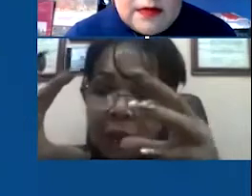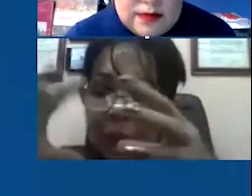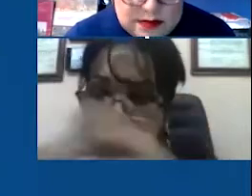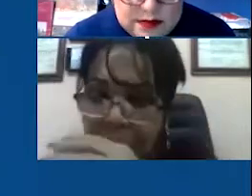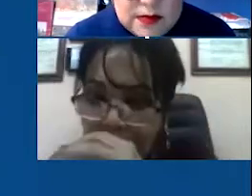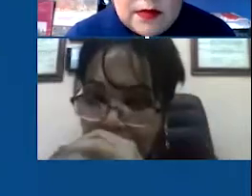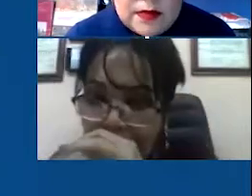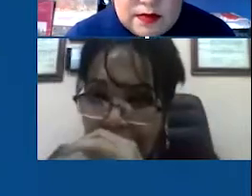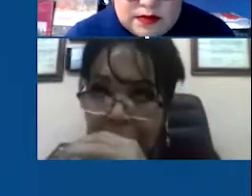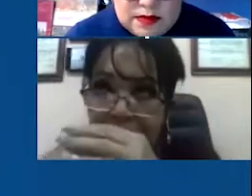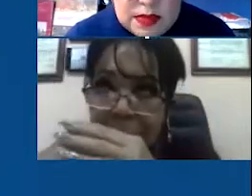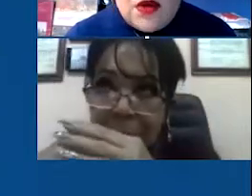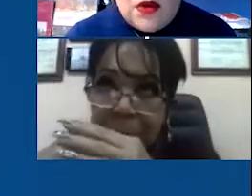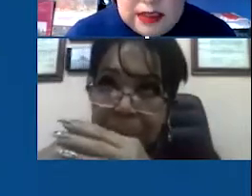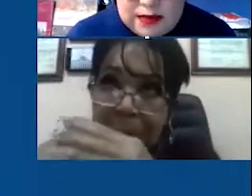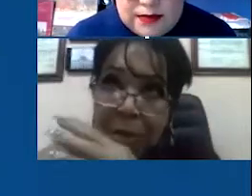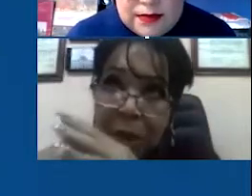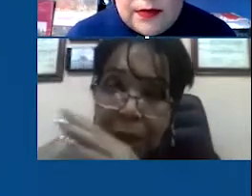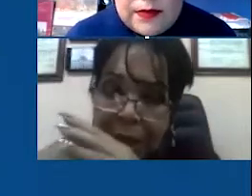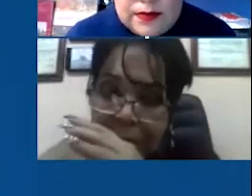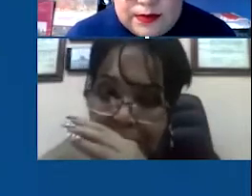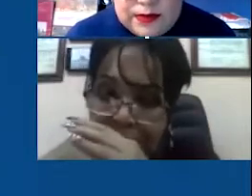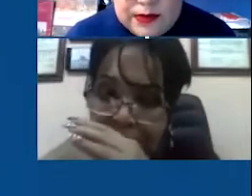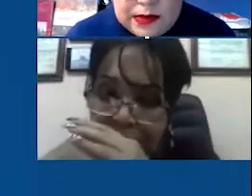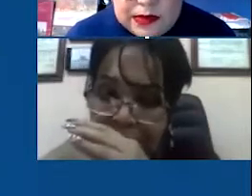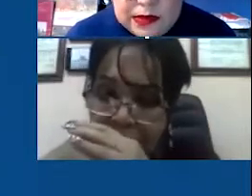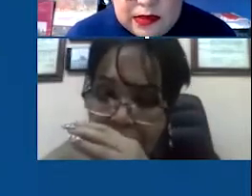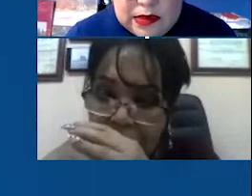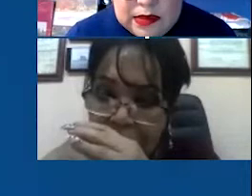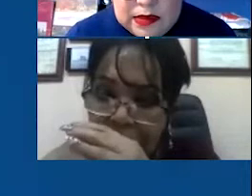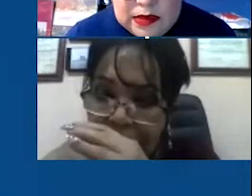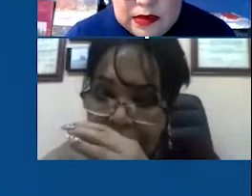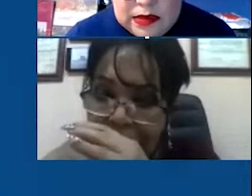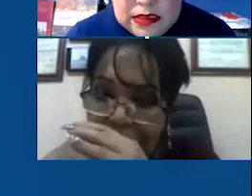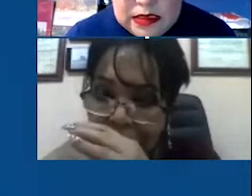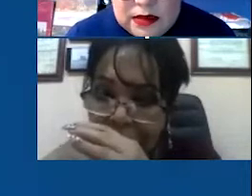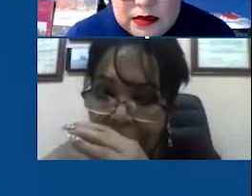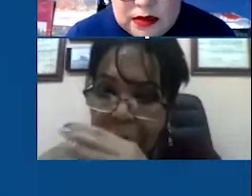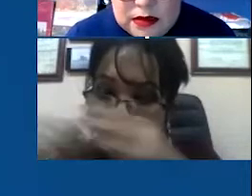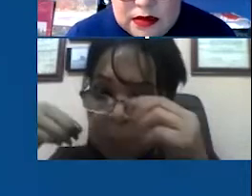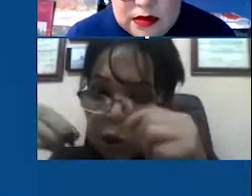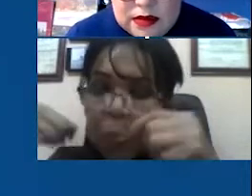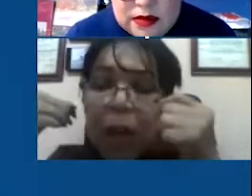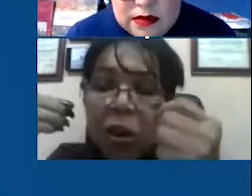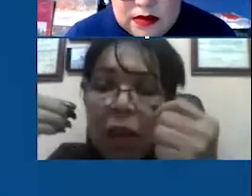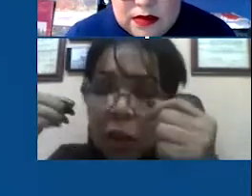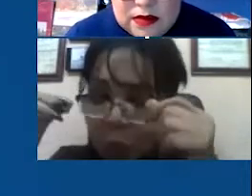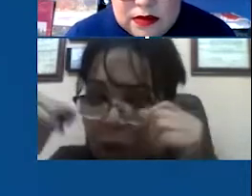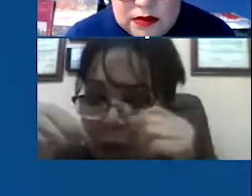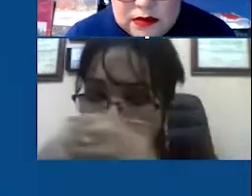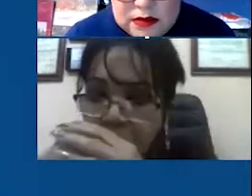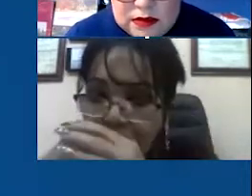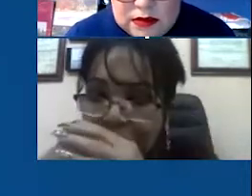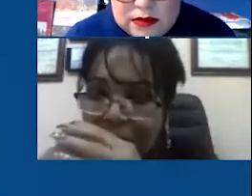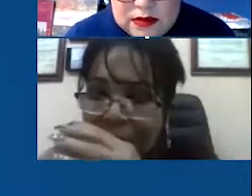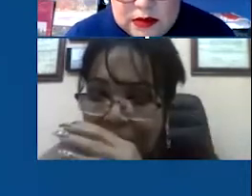nosotros desarrollamos? Para mí una de estas situaciones marcaría que fuéramos superiores